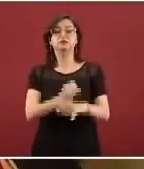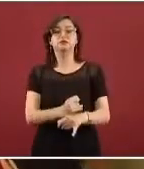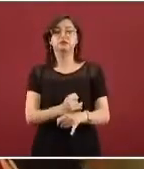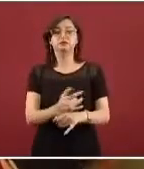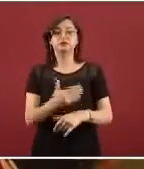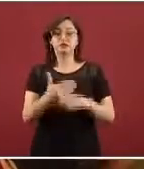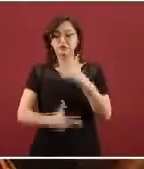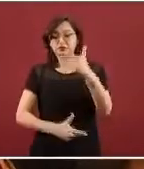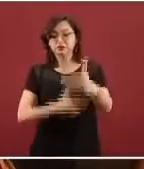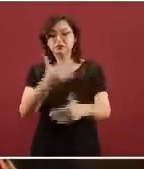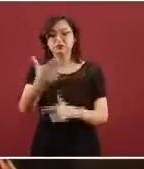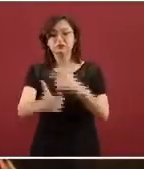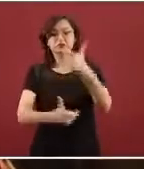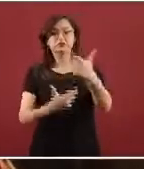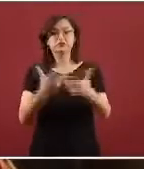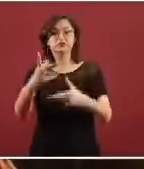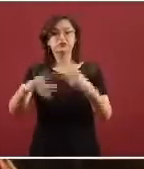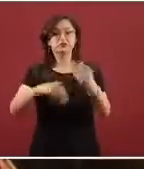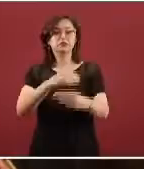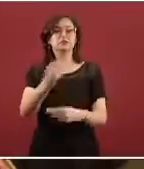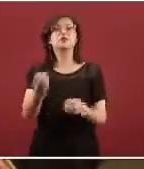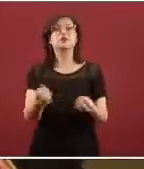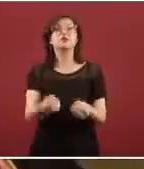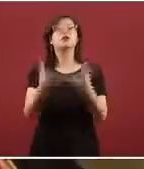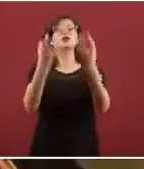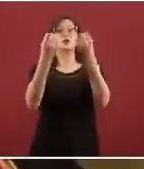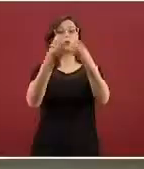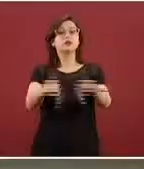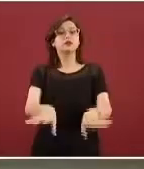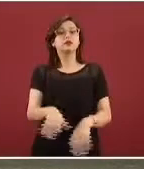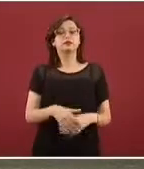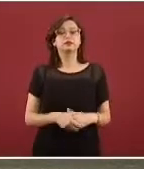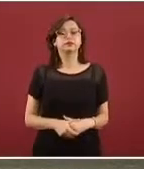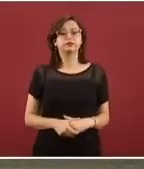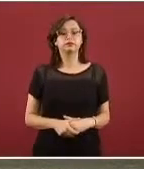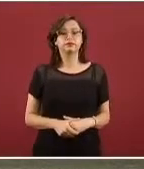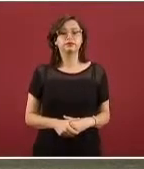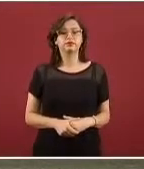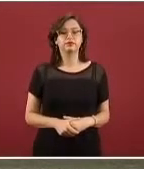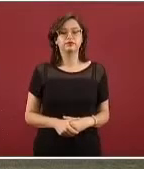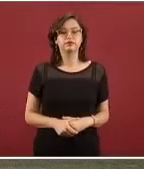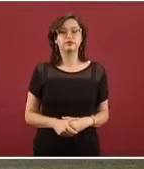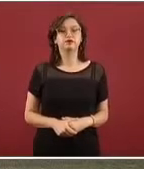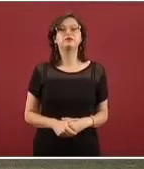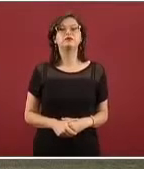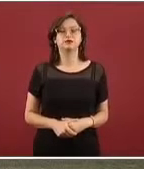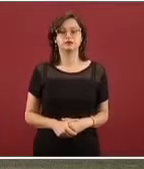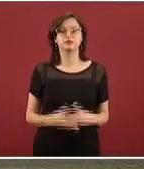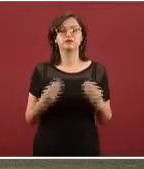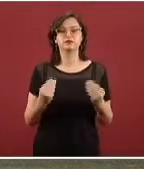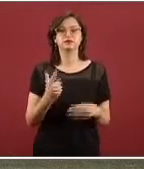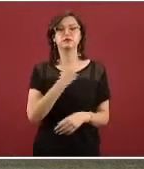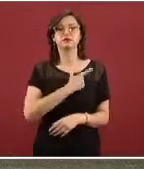el avance económico de México? Por favor, gracias. Con mucho gusto.